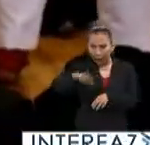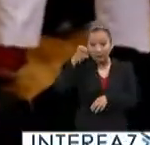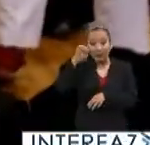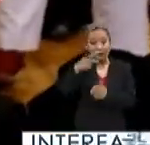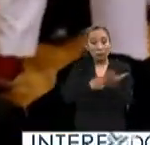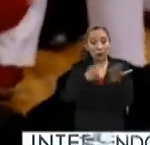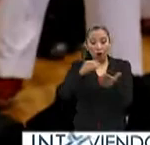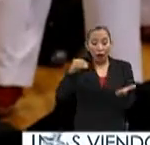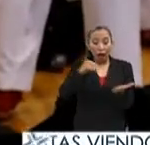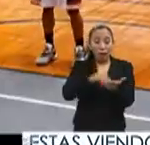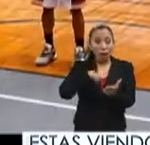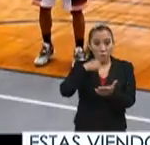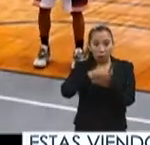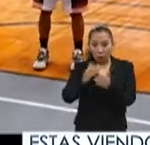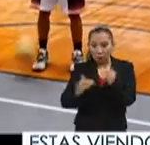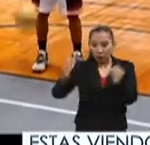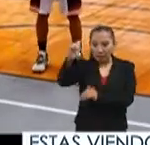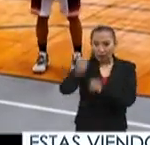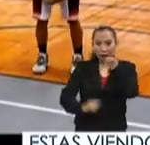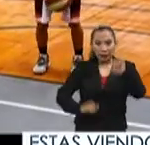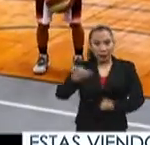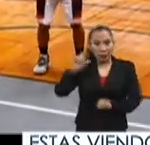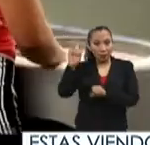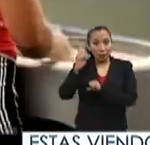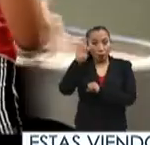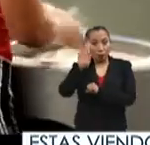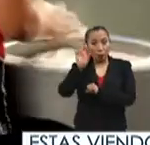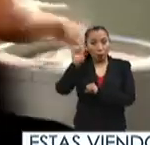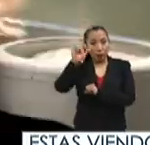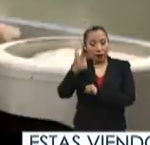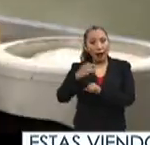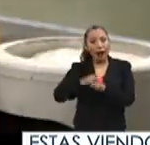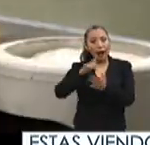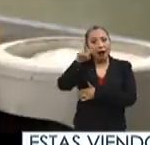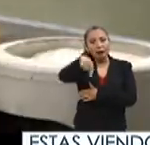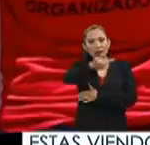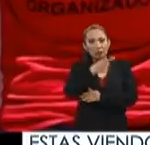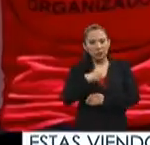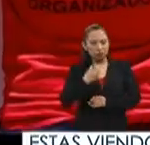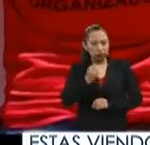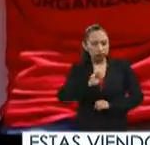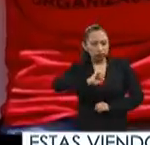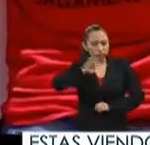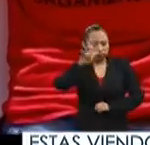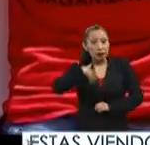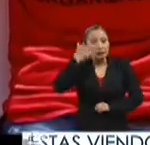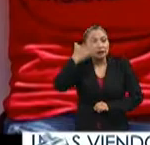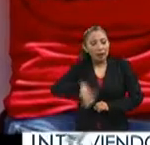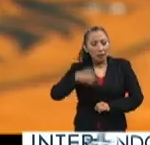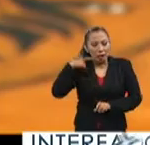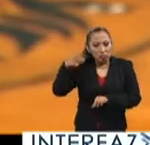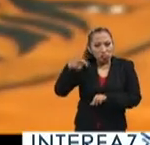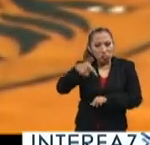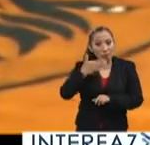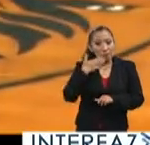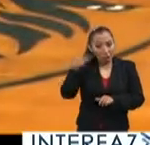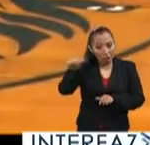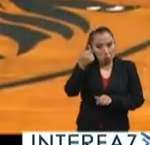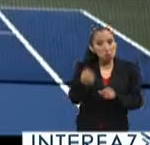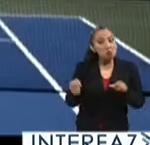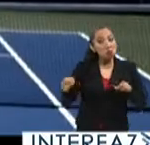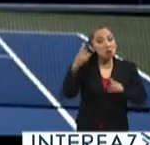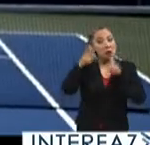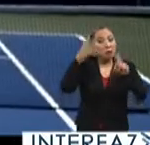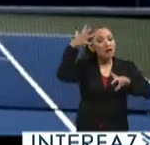este programa no solo ha incrementado la actividad deportiva en la UDG, gracias al personal altamente calificado, se ha detectado un buen número de